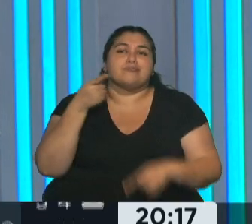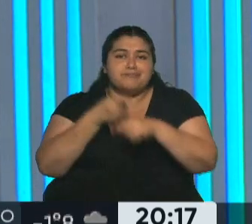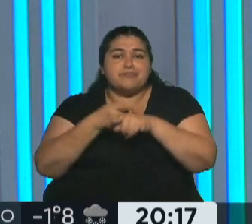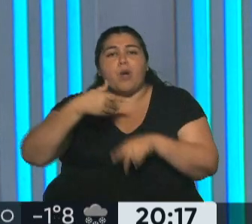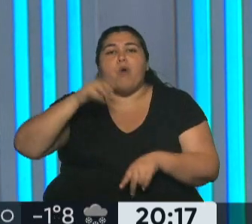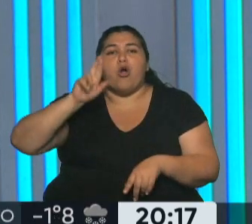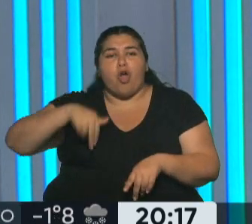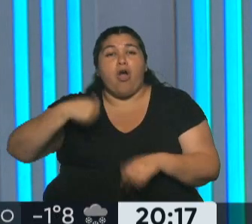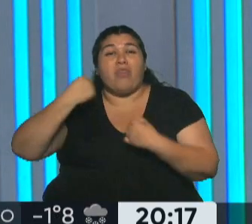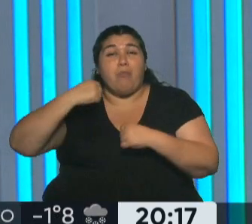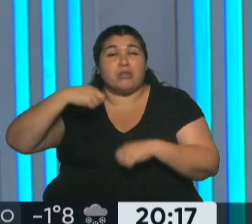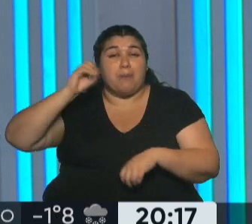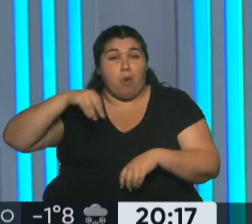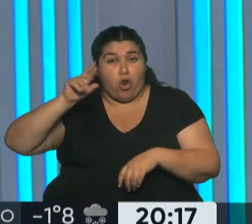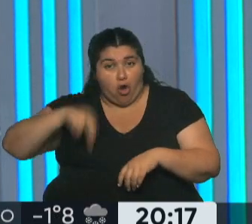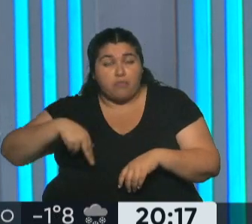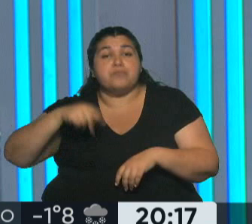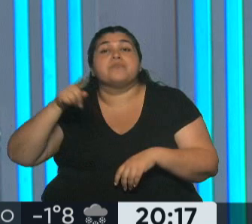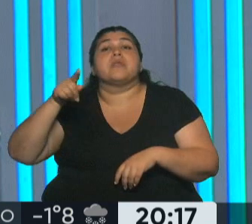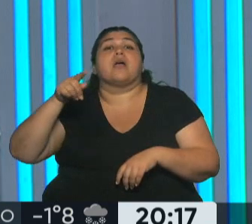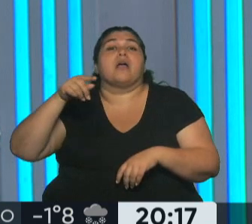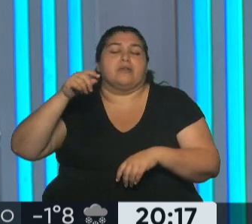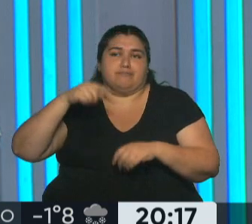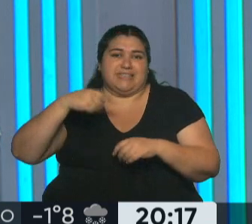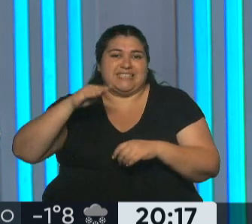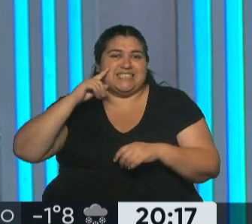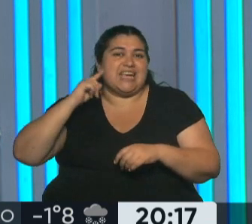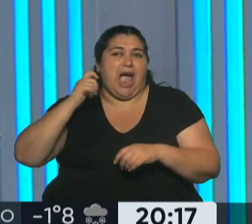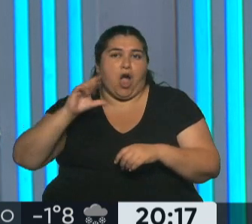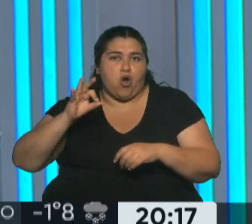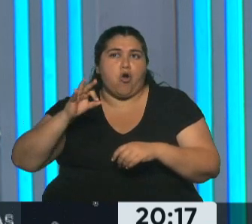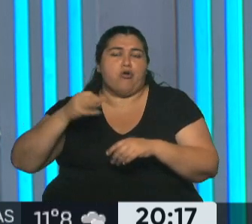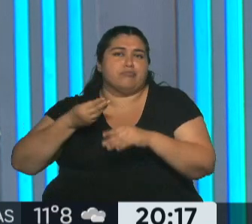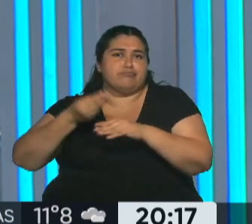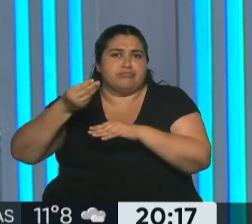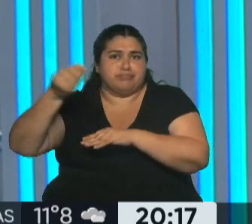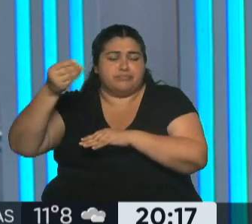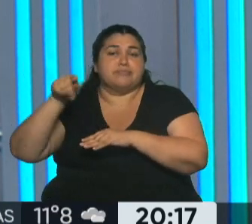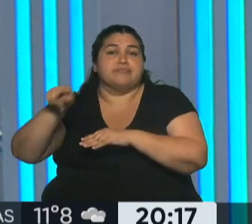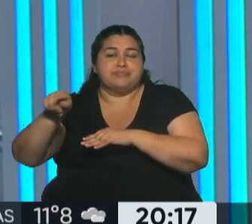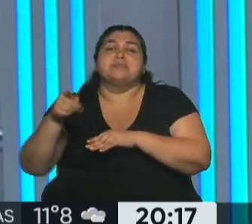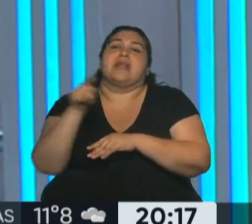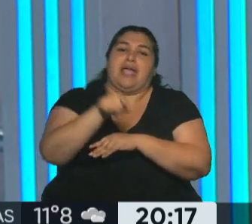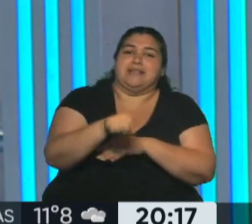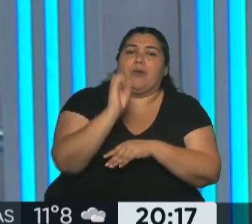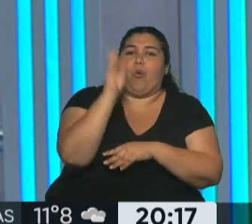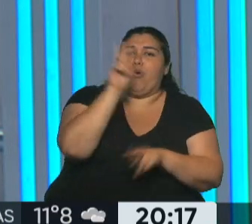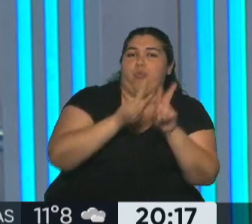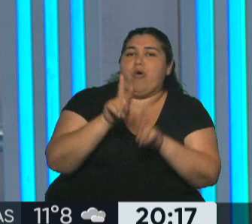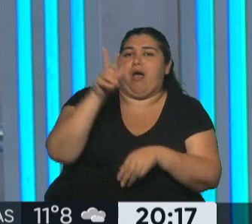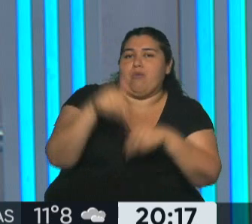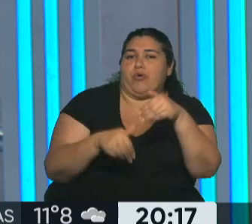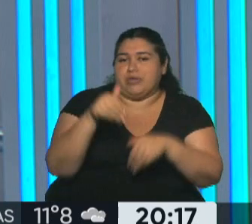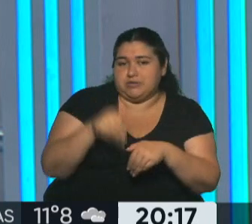Chicago van a tener acto electoral junto a tigre y a como dijimos San Lorenzo de almagro y Boca Juniors todos los